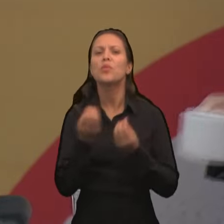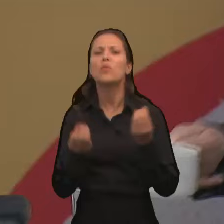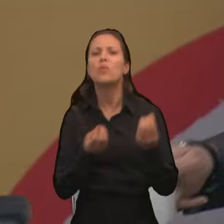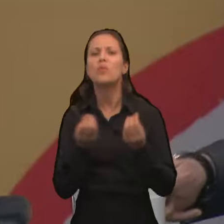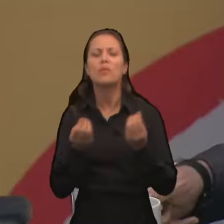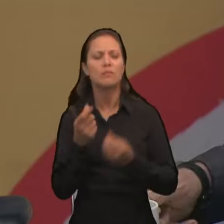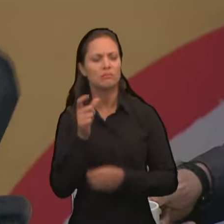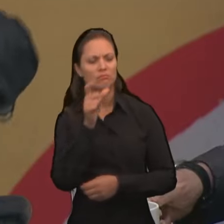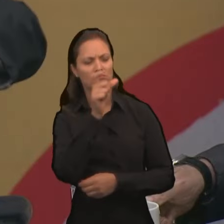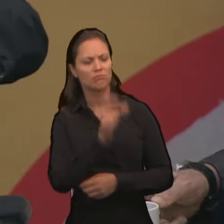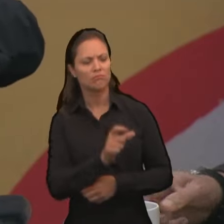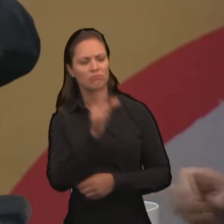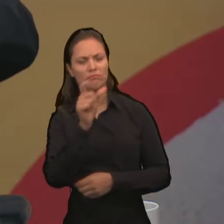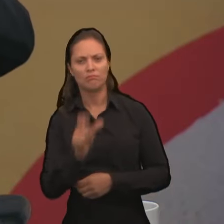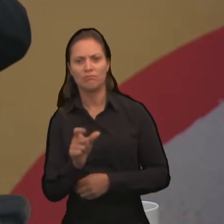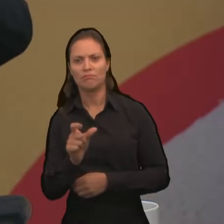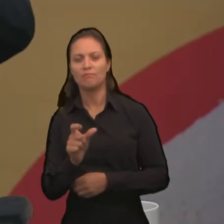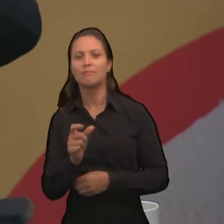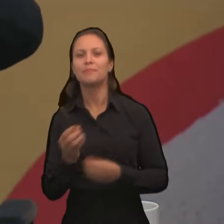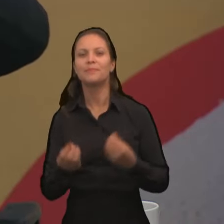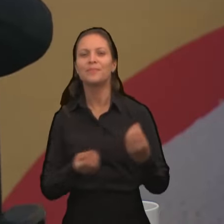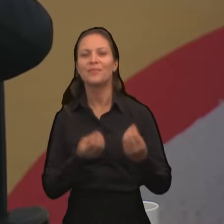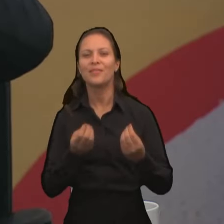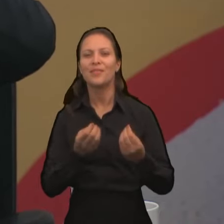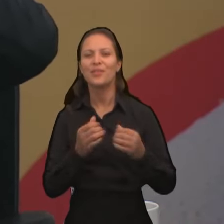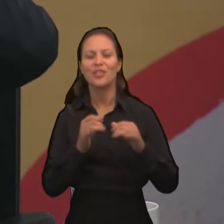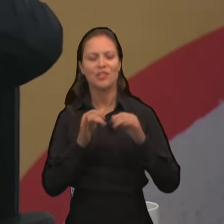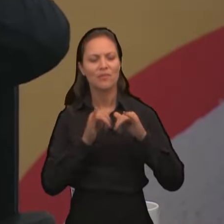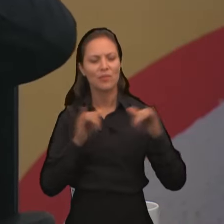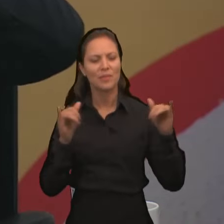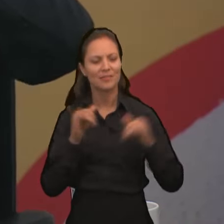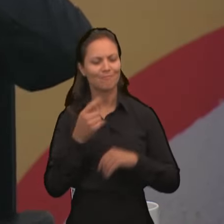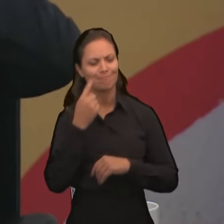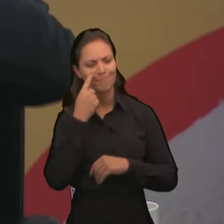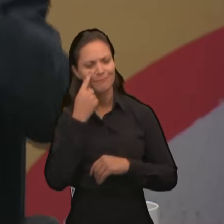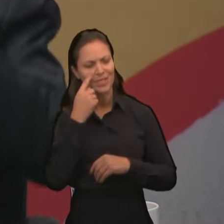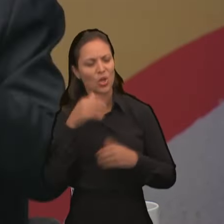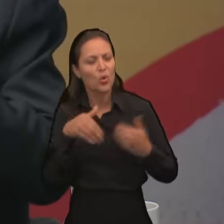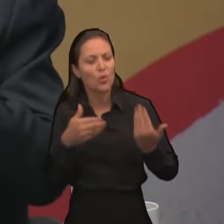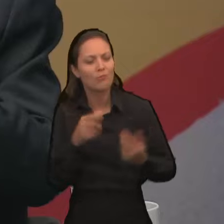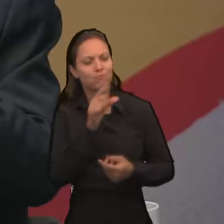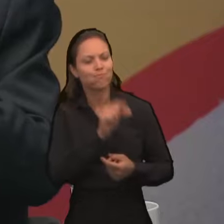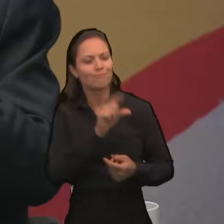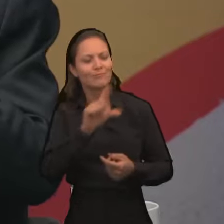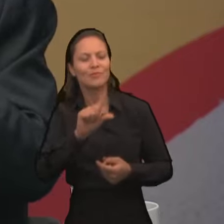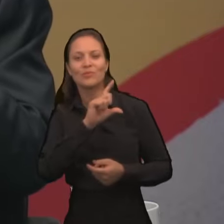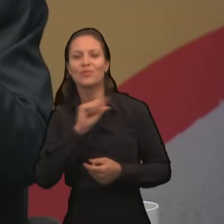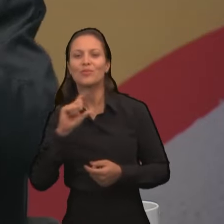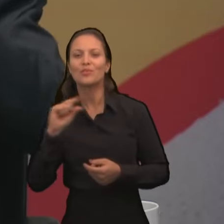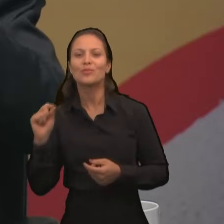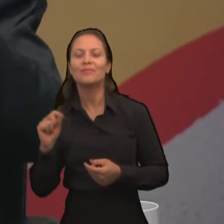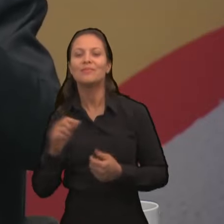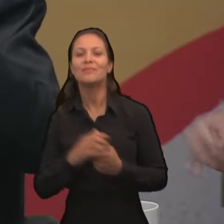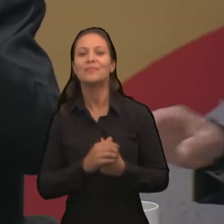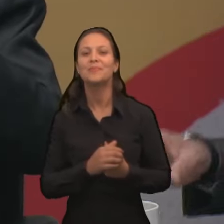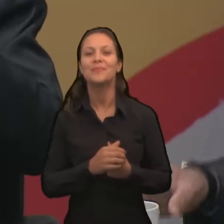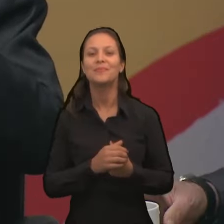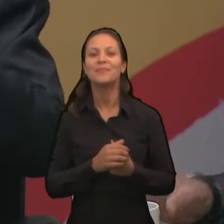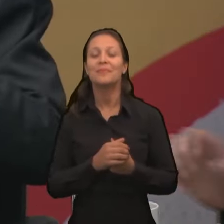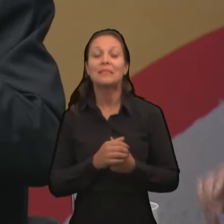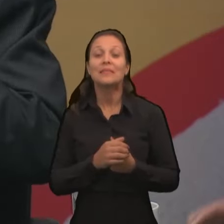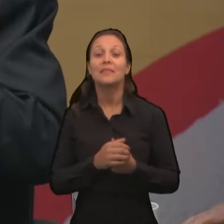la decisión mejor que la propia interesada, solo cruzando las informaciones que tiene sobre los pretendientes y